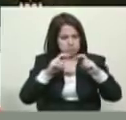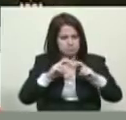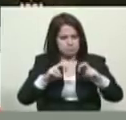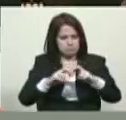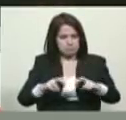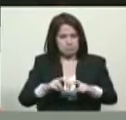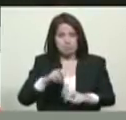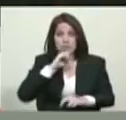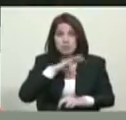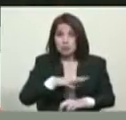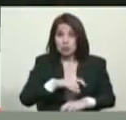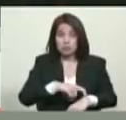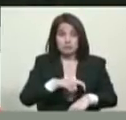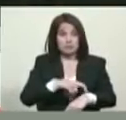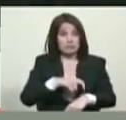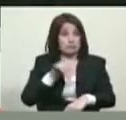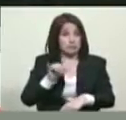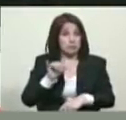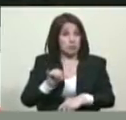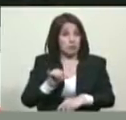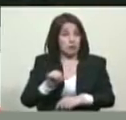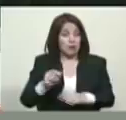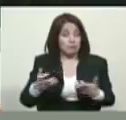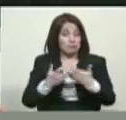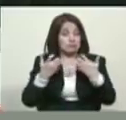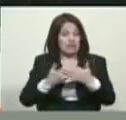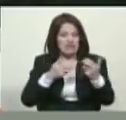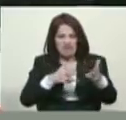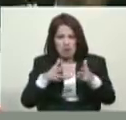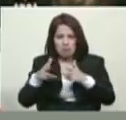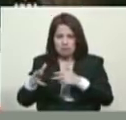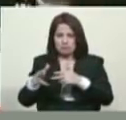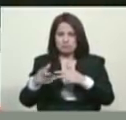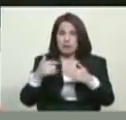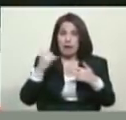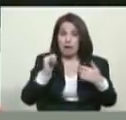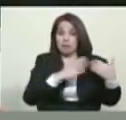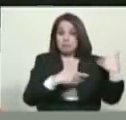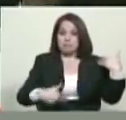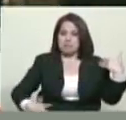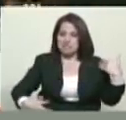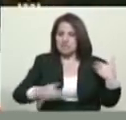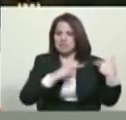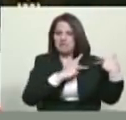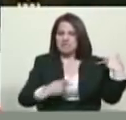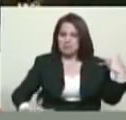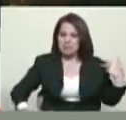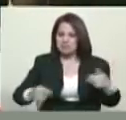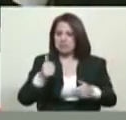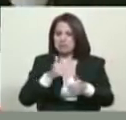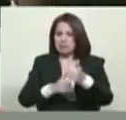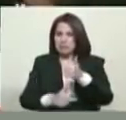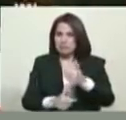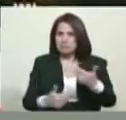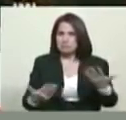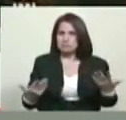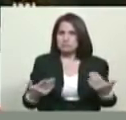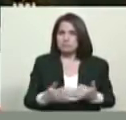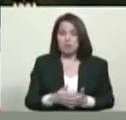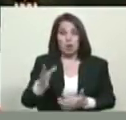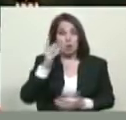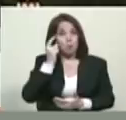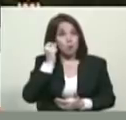tiempo, los guerrilleros de antes son presidentes, vicepresidentes. Los guerrilleros son presidentas,